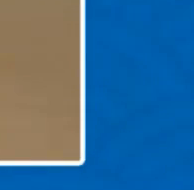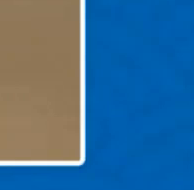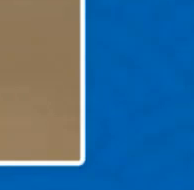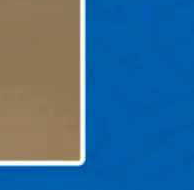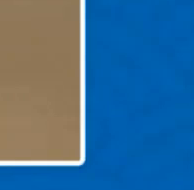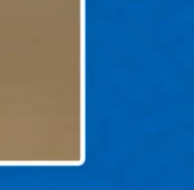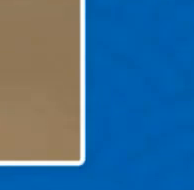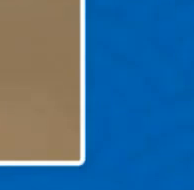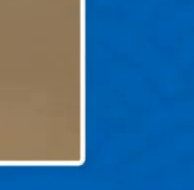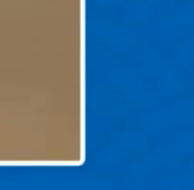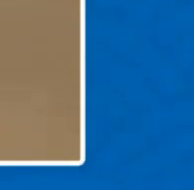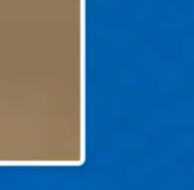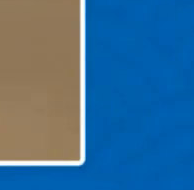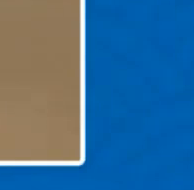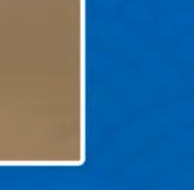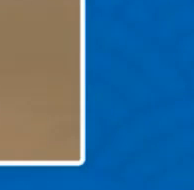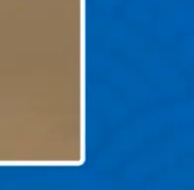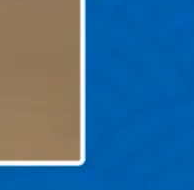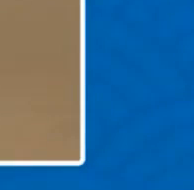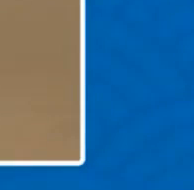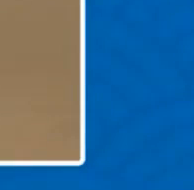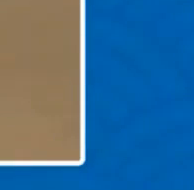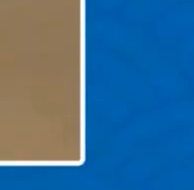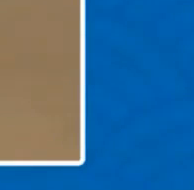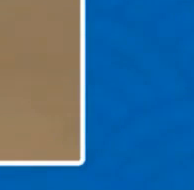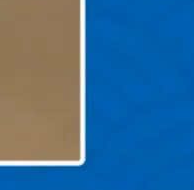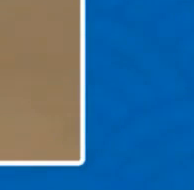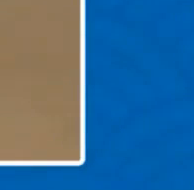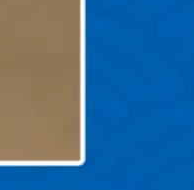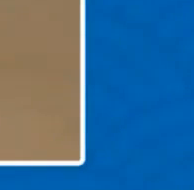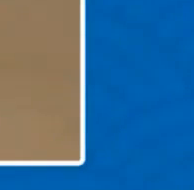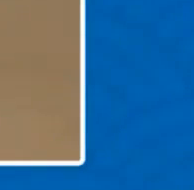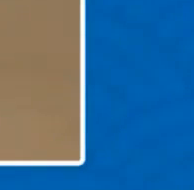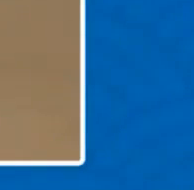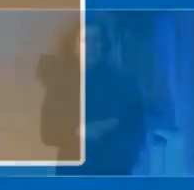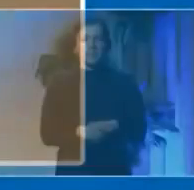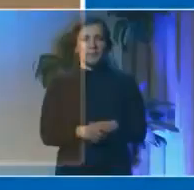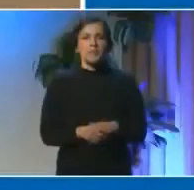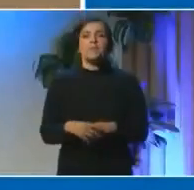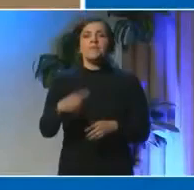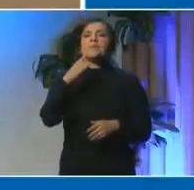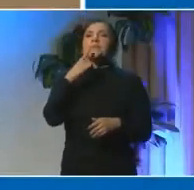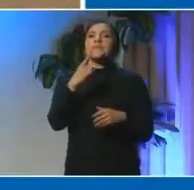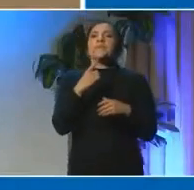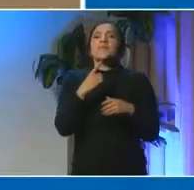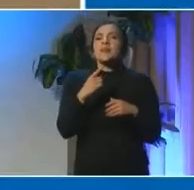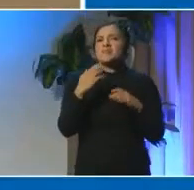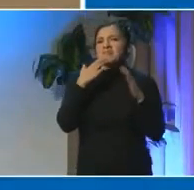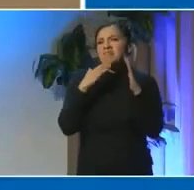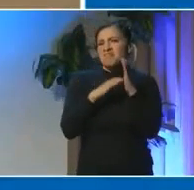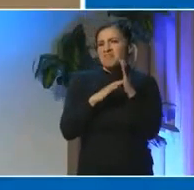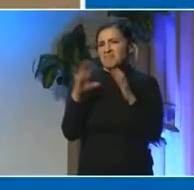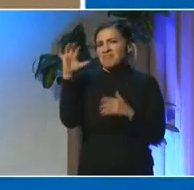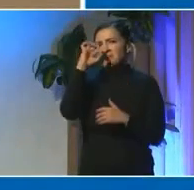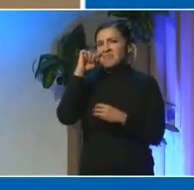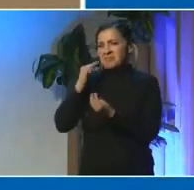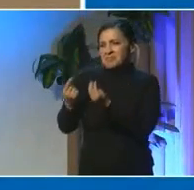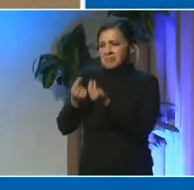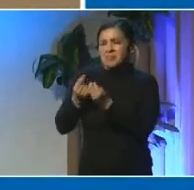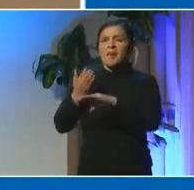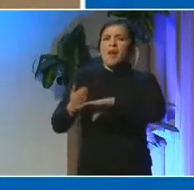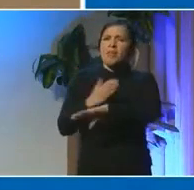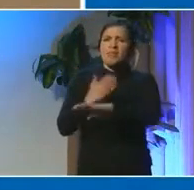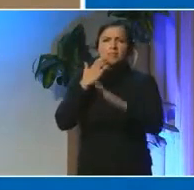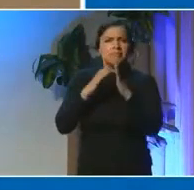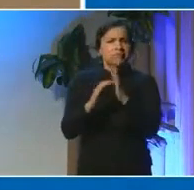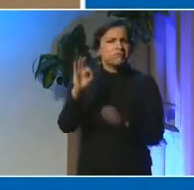nos mencionaba Carolina las las inmensas oportunidades que hay ya los ejemplos que hay de diseños el otro d veía un ejemplo espectacular